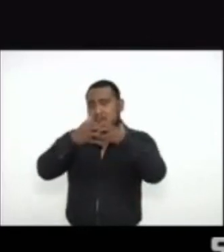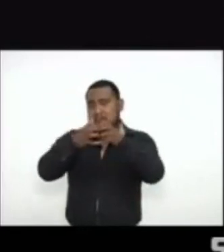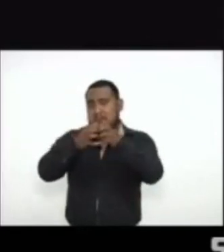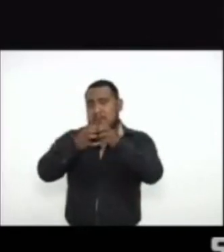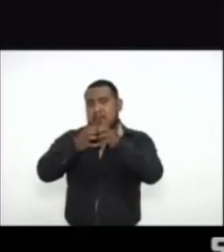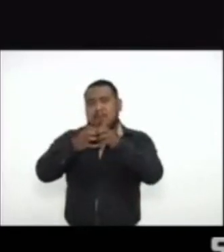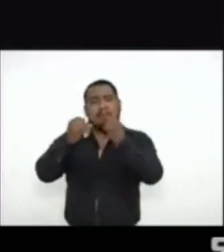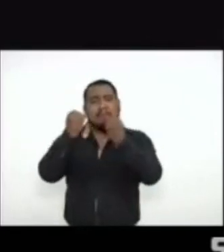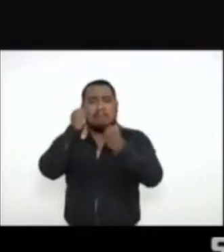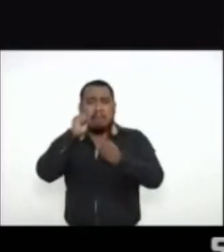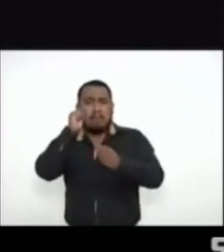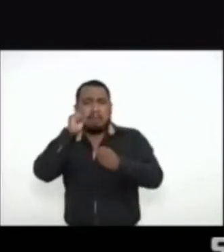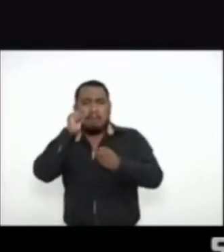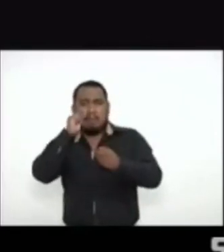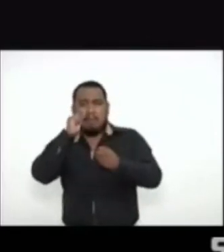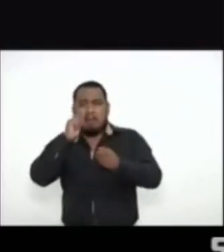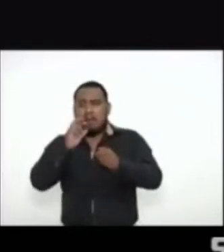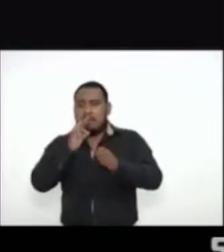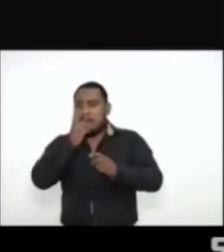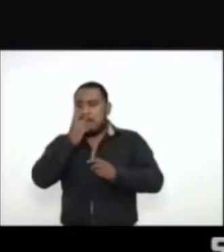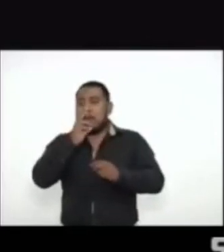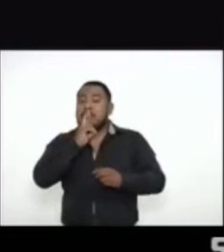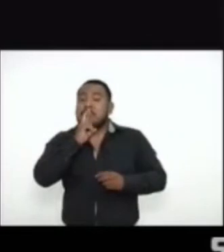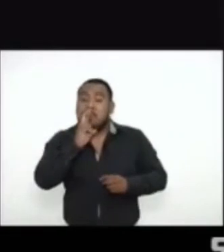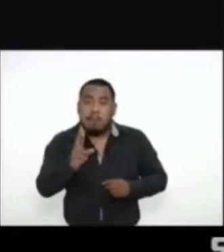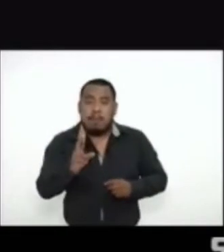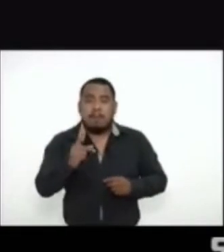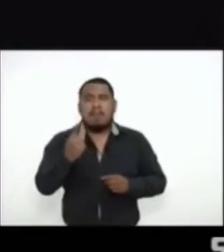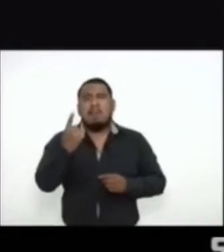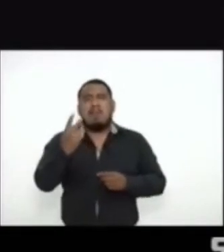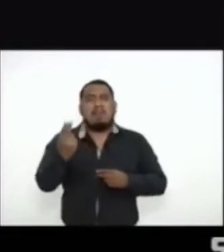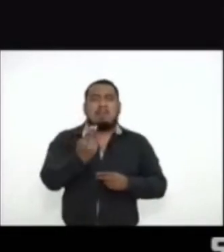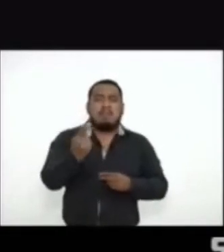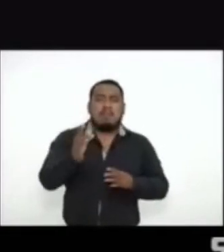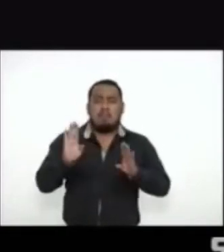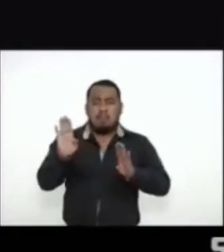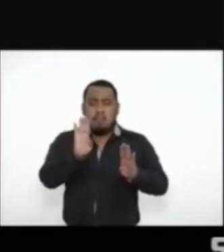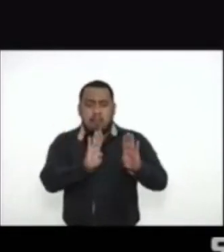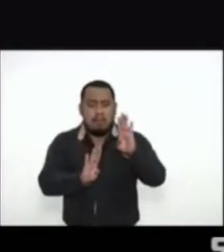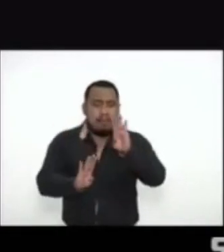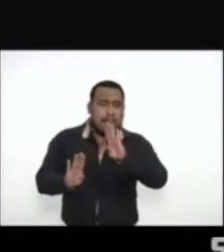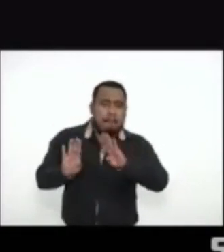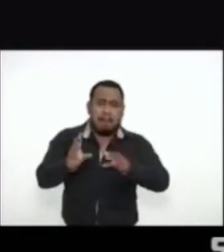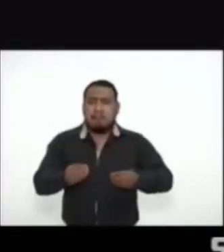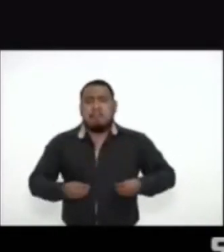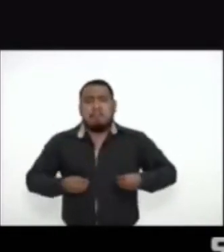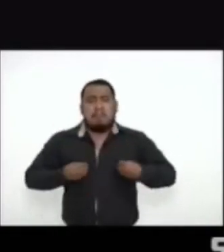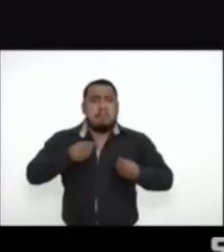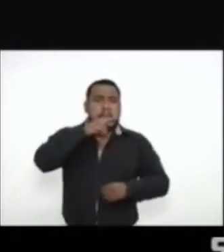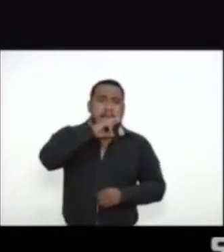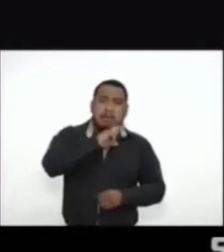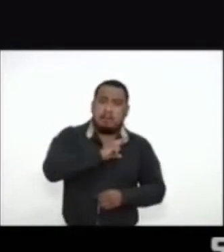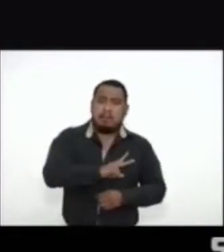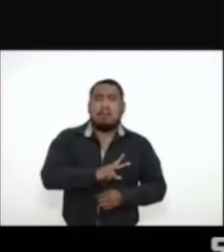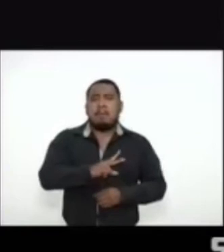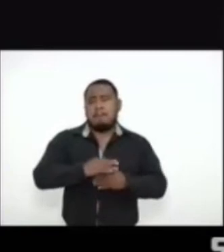para reaccionar de una manera biológica, para protegernos, para podernos permitir vivir mejor y el